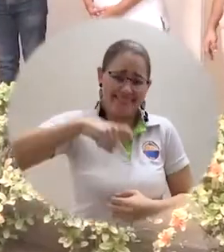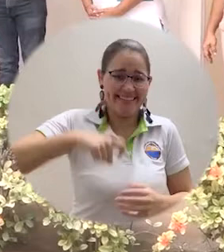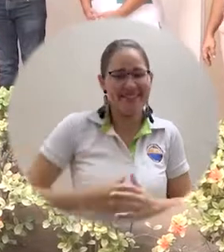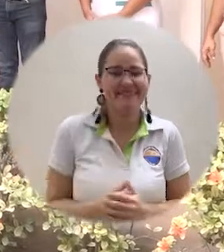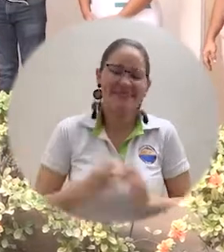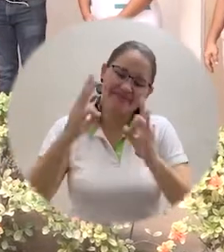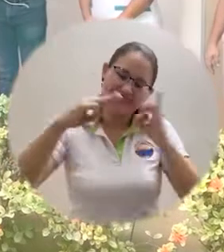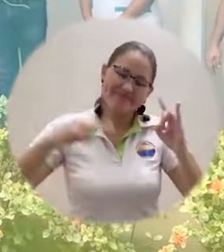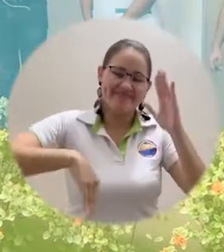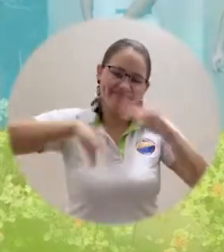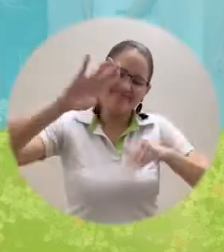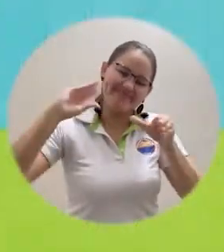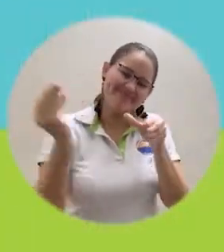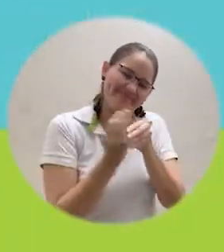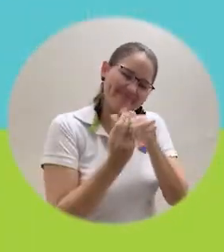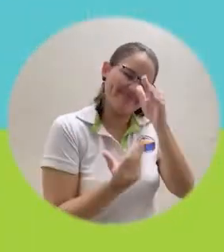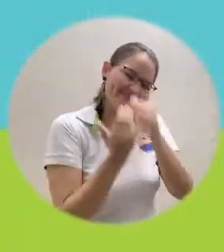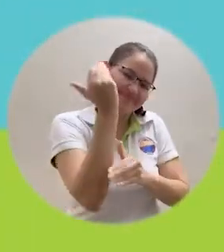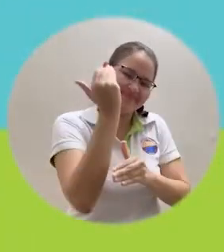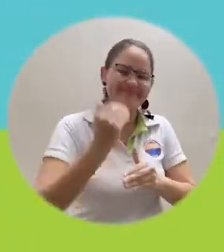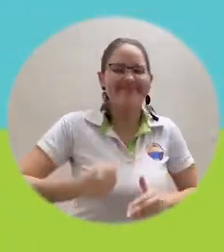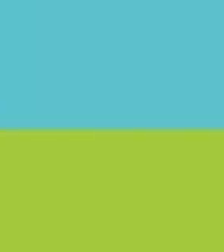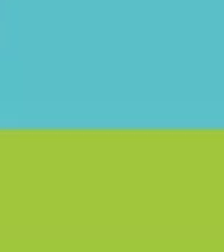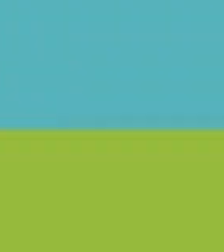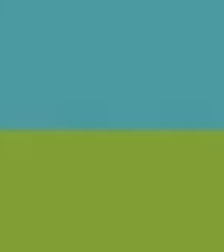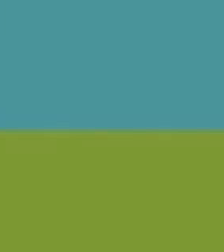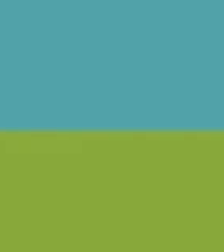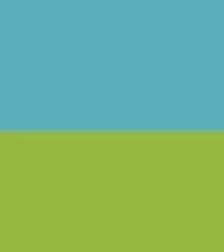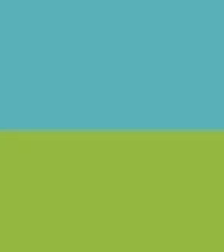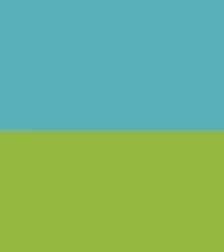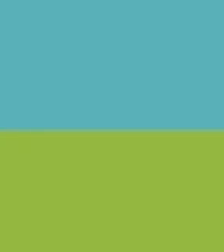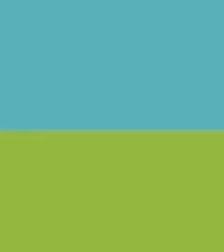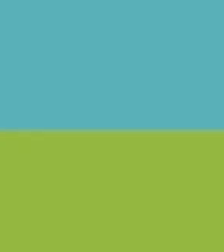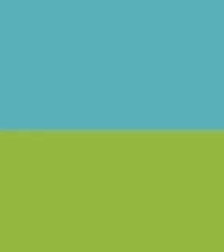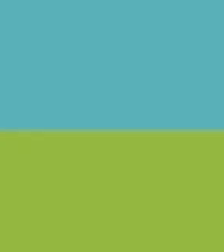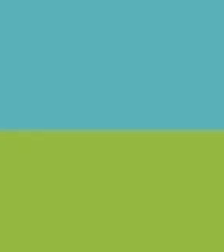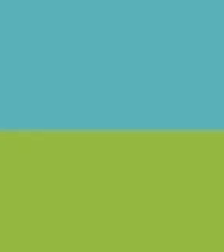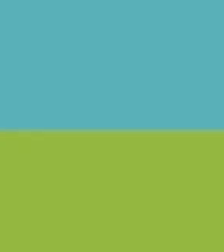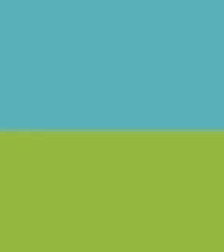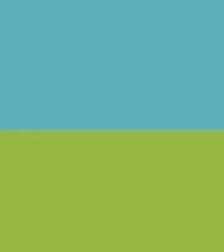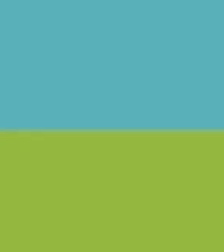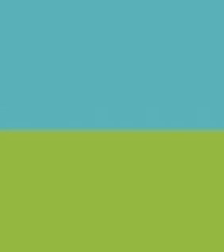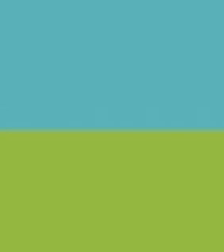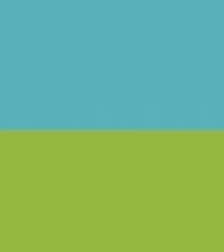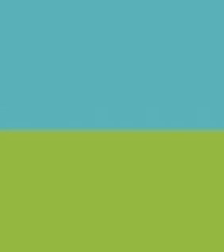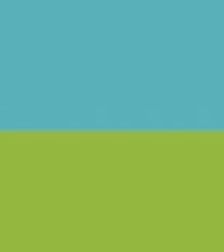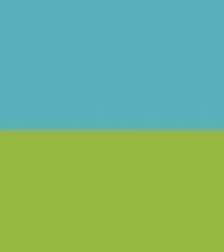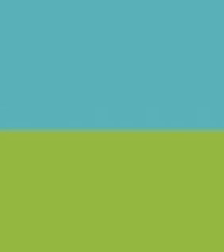Universidad del Magdalena, más incluyente e innovadora.